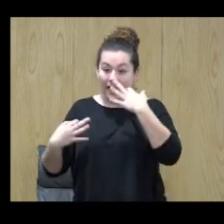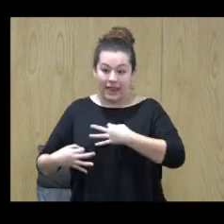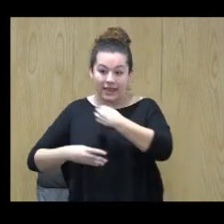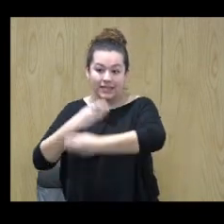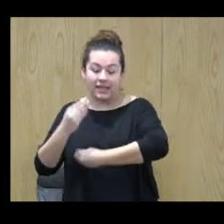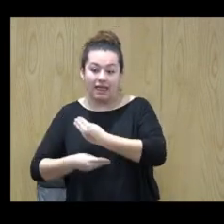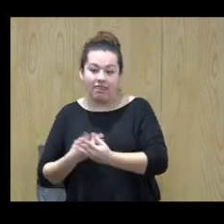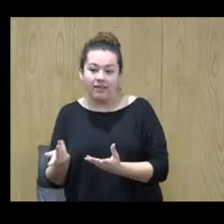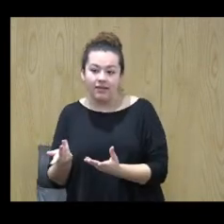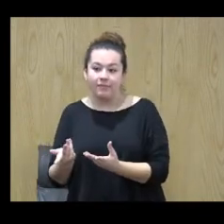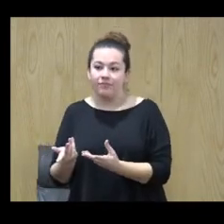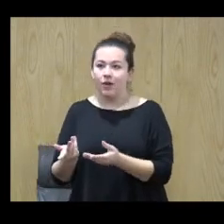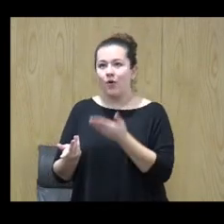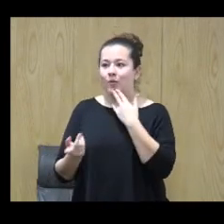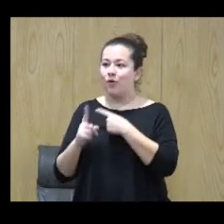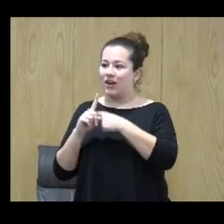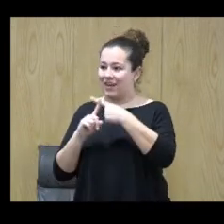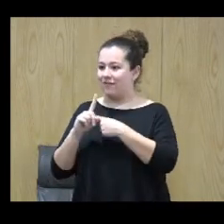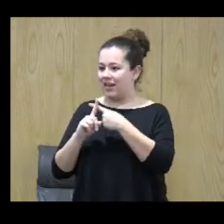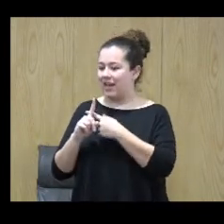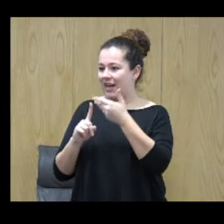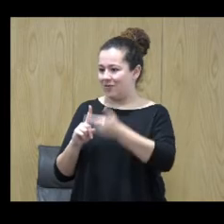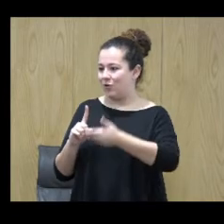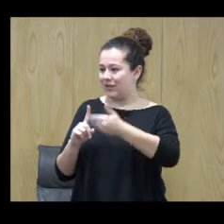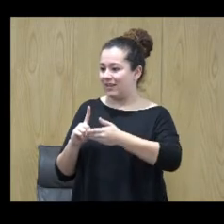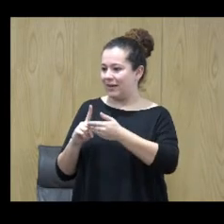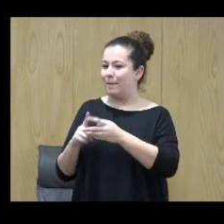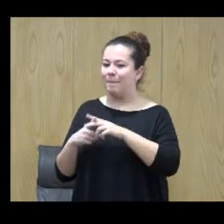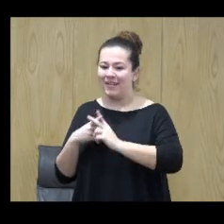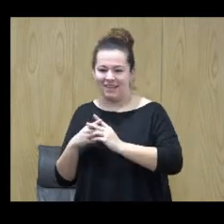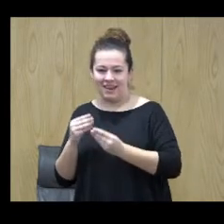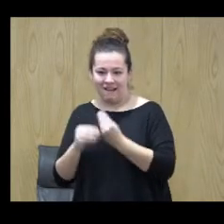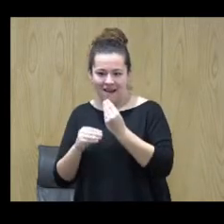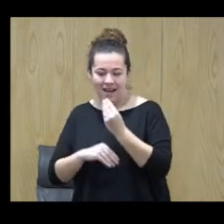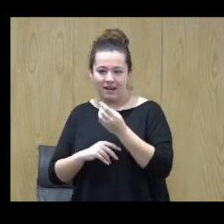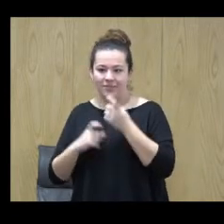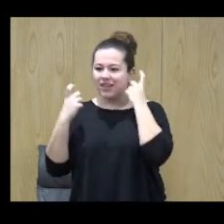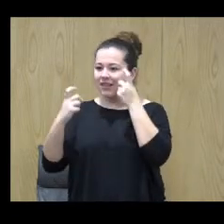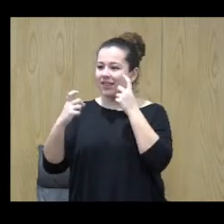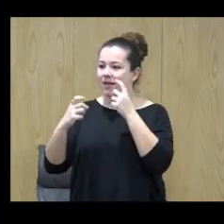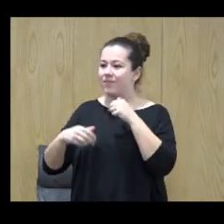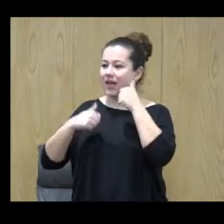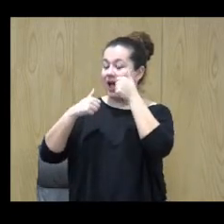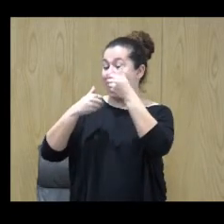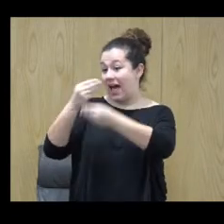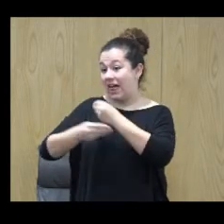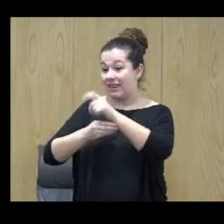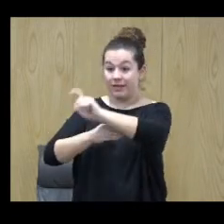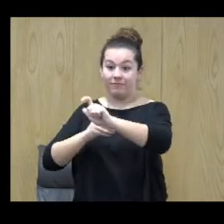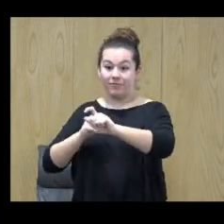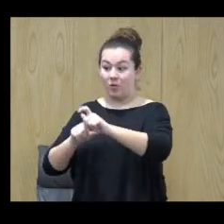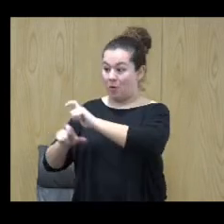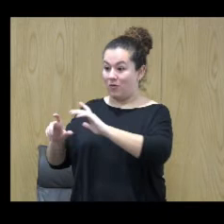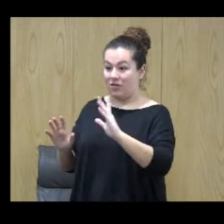con un nivel importante de material que intenta acercarlos a una población que tiene